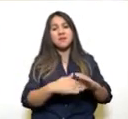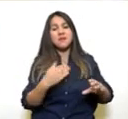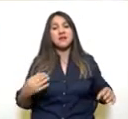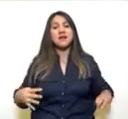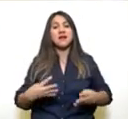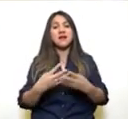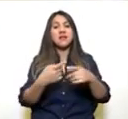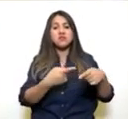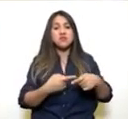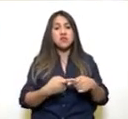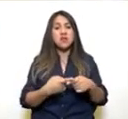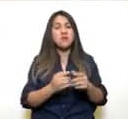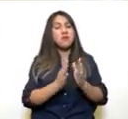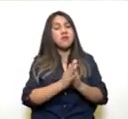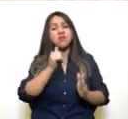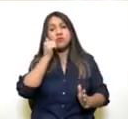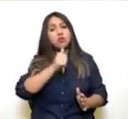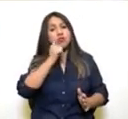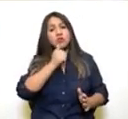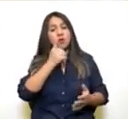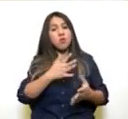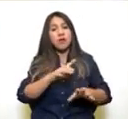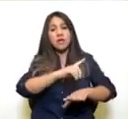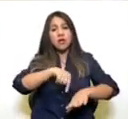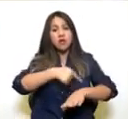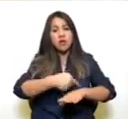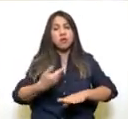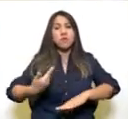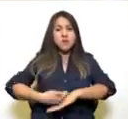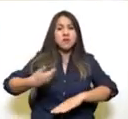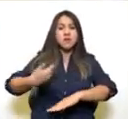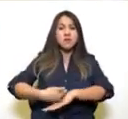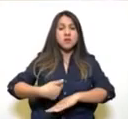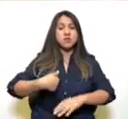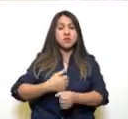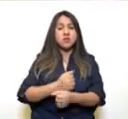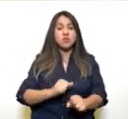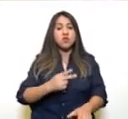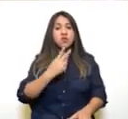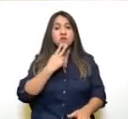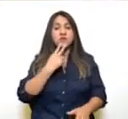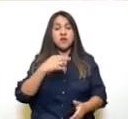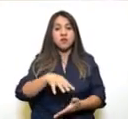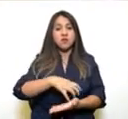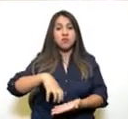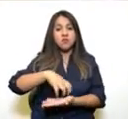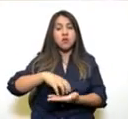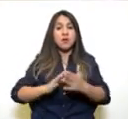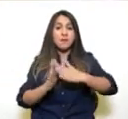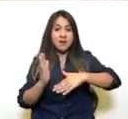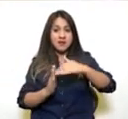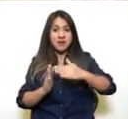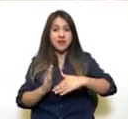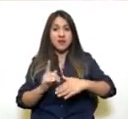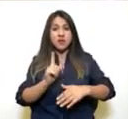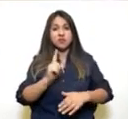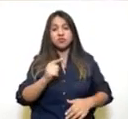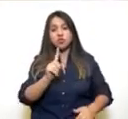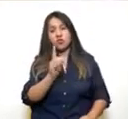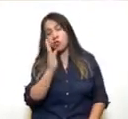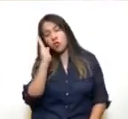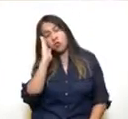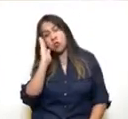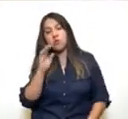pidiendo ayuda todos los días a cualquier hora yo no puedo vivir en la pintana yo no duermo en la